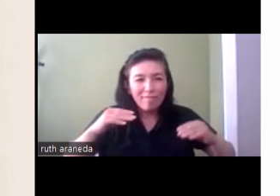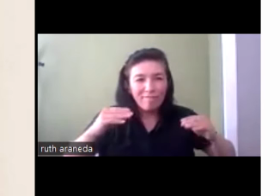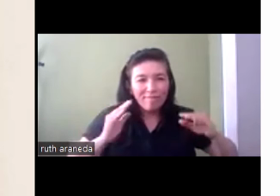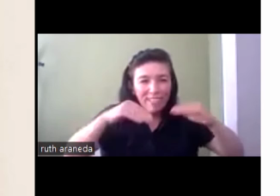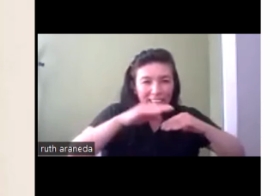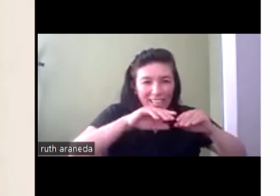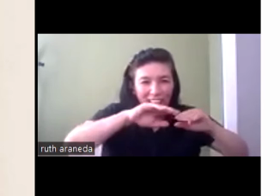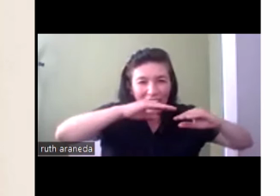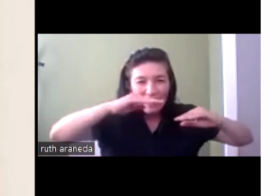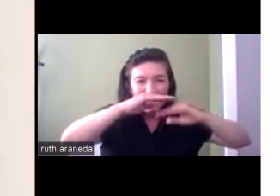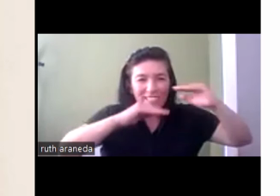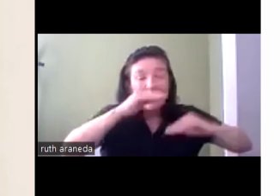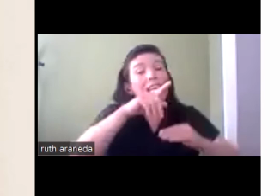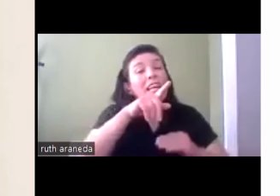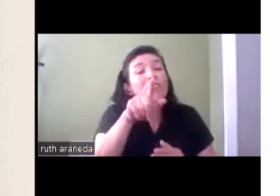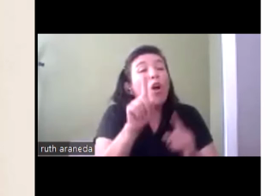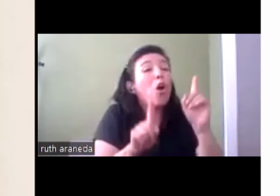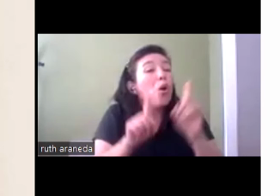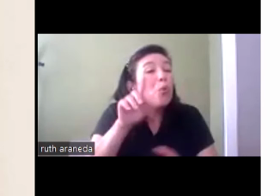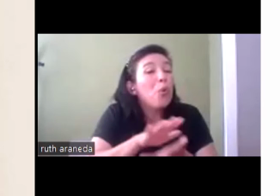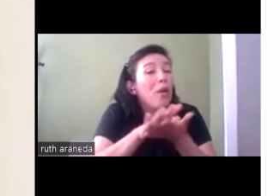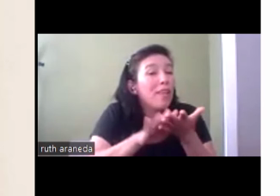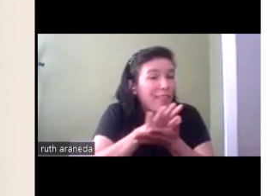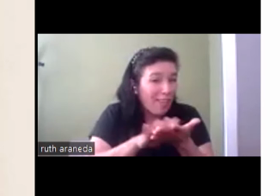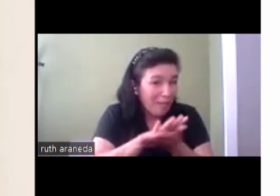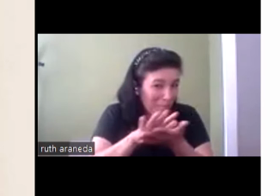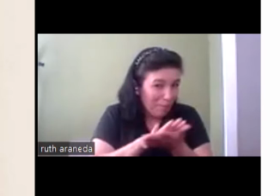Quiero decir que estos son algunos ejemplos de que